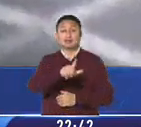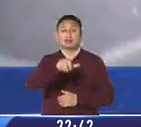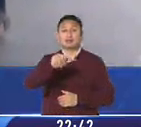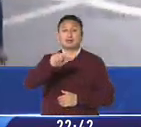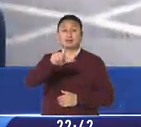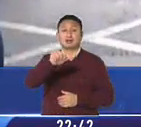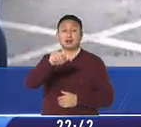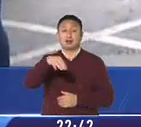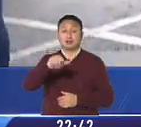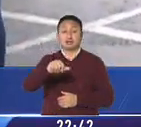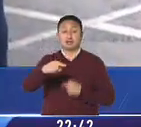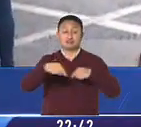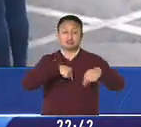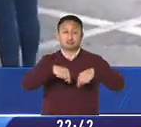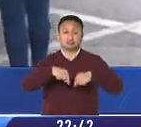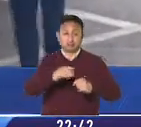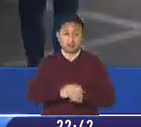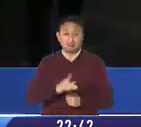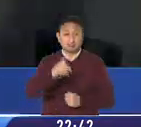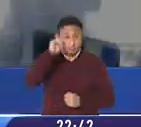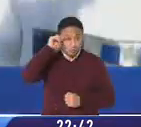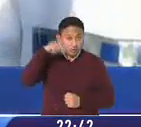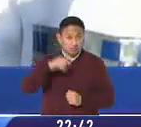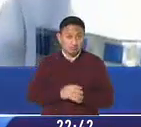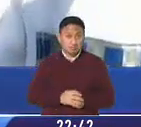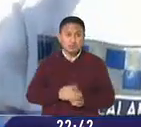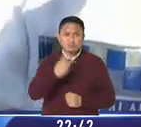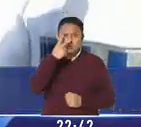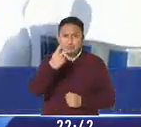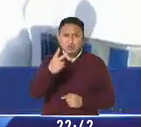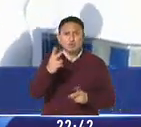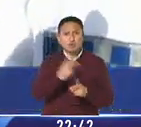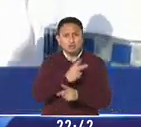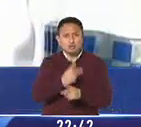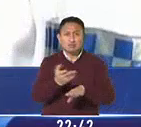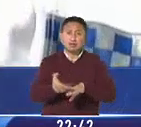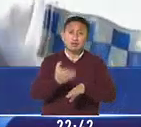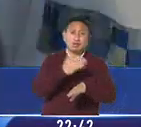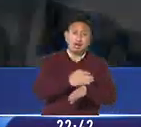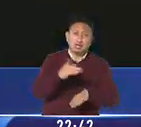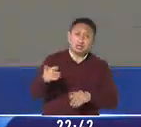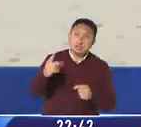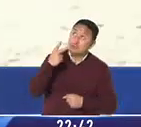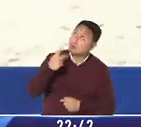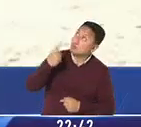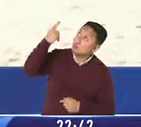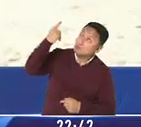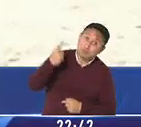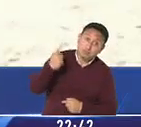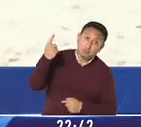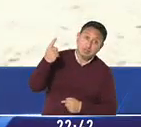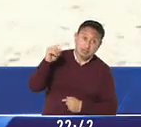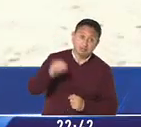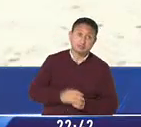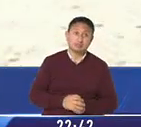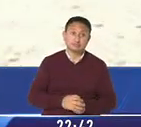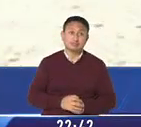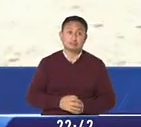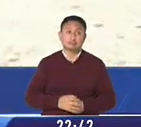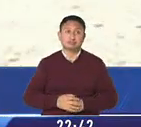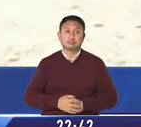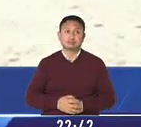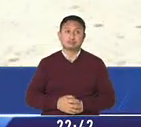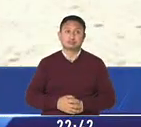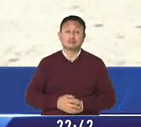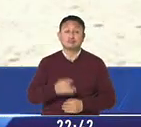de operaciones de la ATM, les recordó. Tiene que tomar las precauciones antes de cruzar, principalmente estos pasos a desnivel o pasos peatonal.